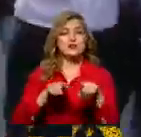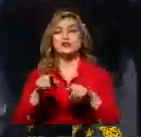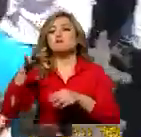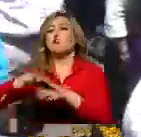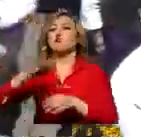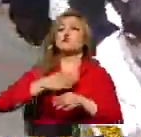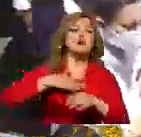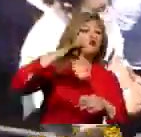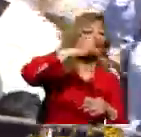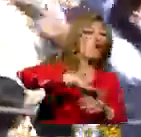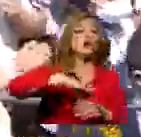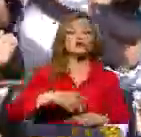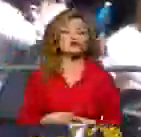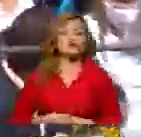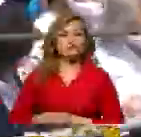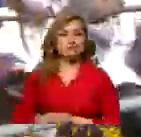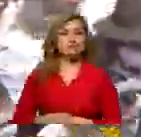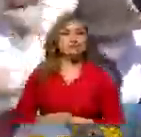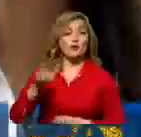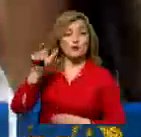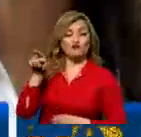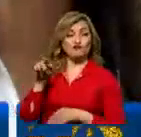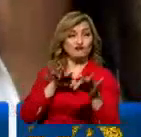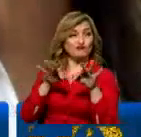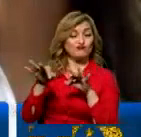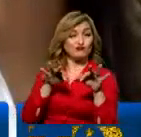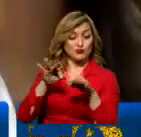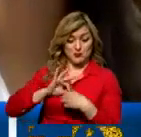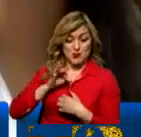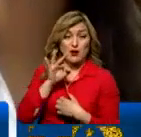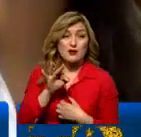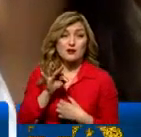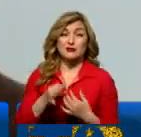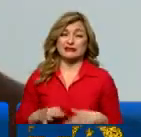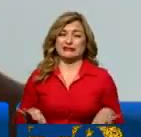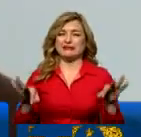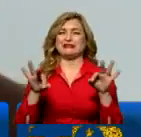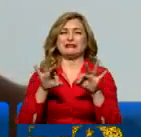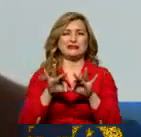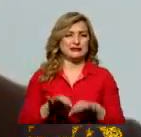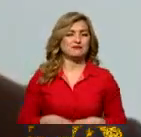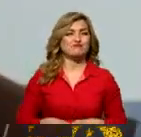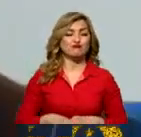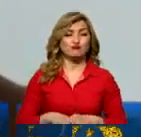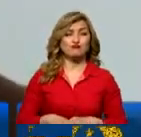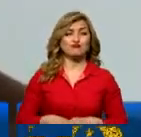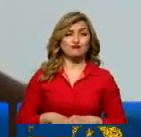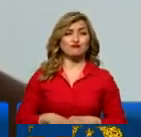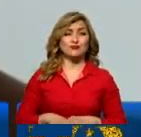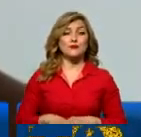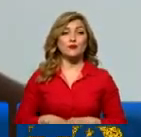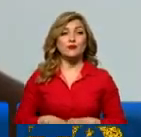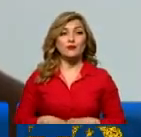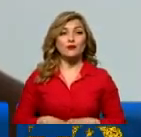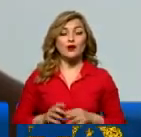voto de la mayoría. Sin embargo, explica Carlos Aguinaga, la pandemia sí será un factor importante. Porque va a aumentar en primera